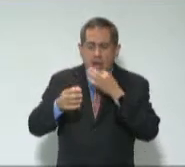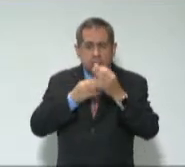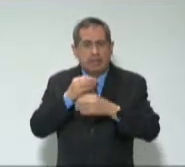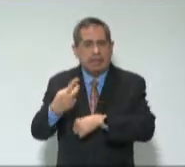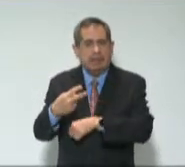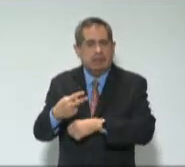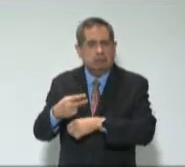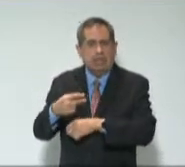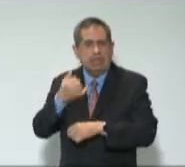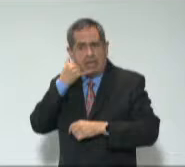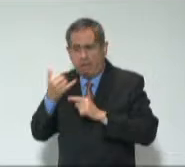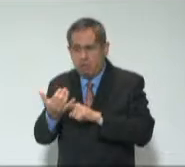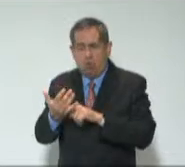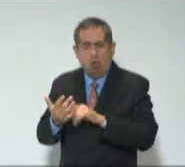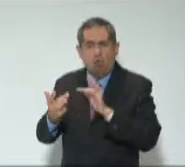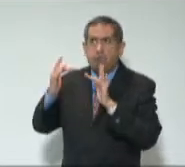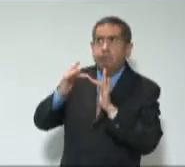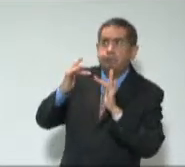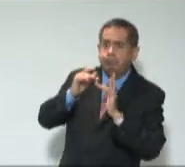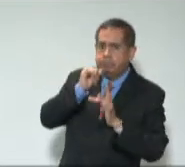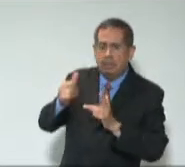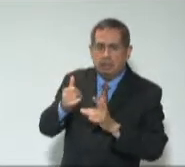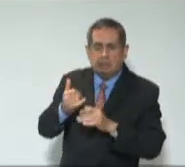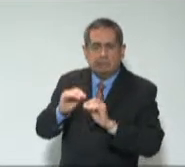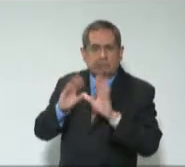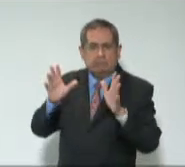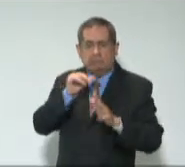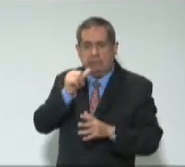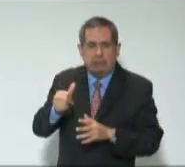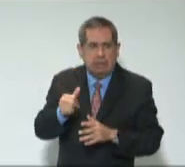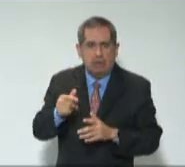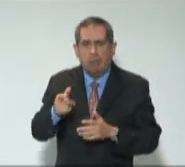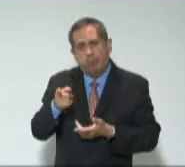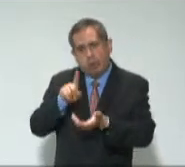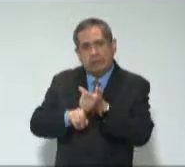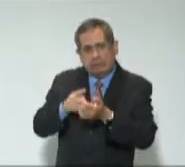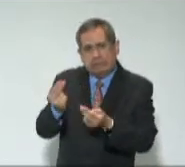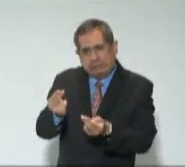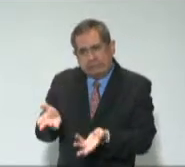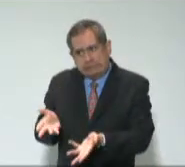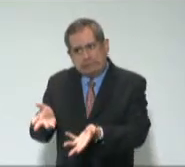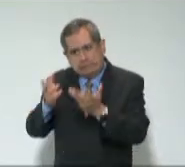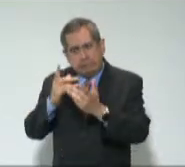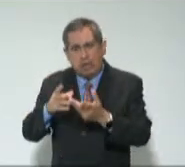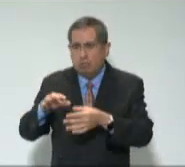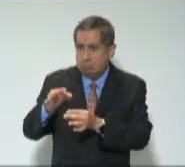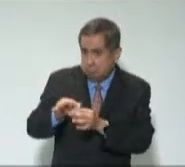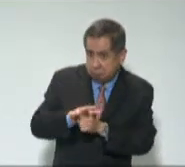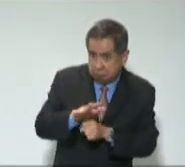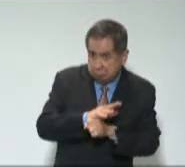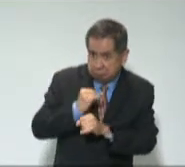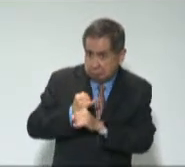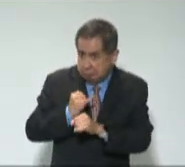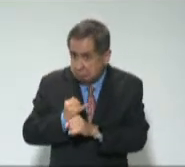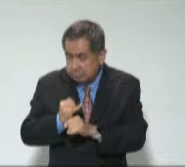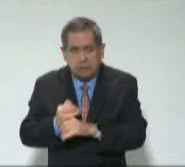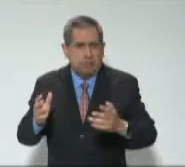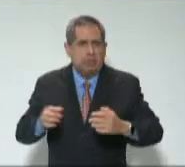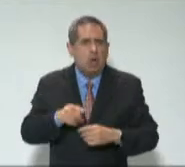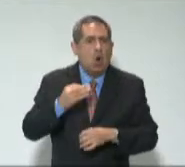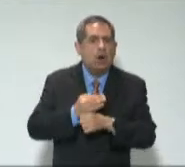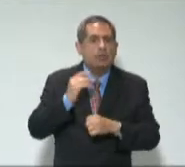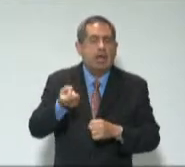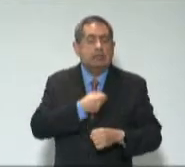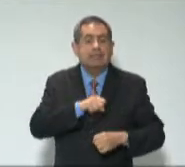teléfono entonces es muy difícil transparentar la información cuando no están las infraestructuras Y por supuesto en esto del cambio a la salud digital